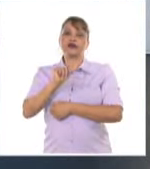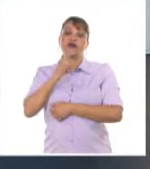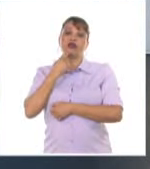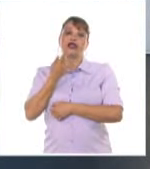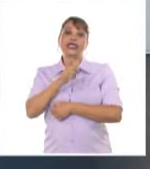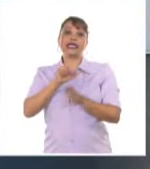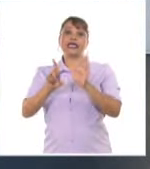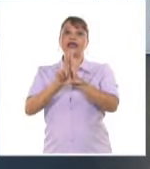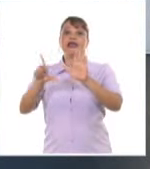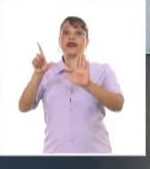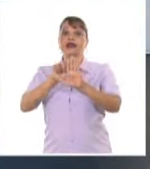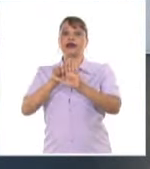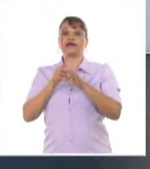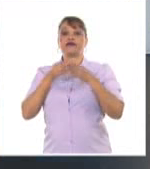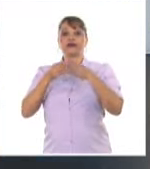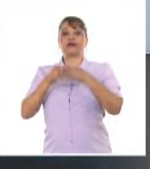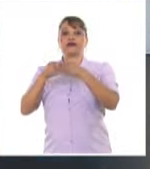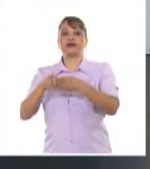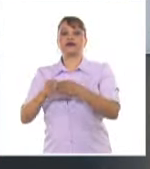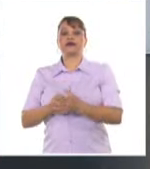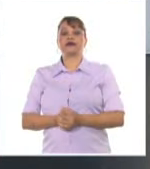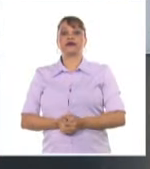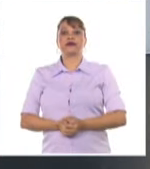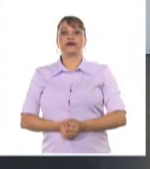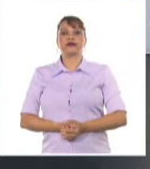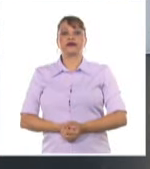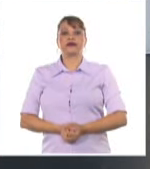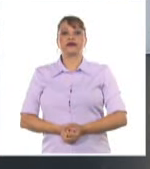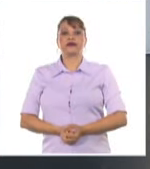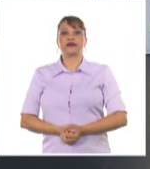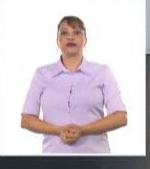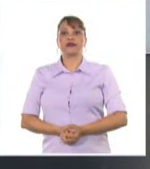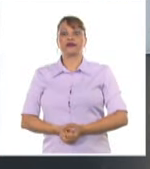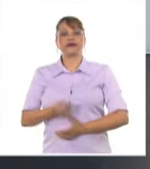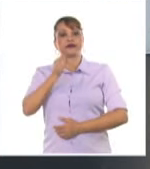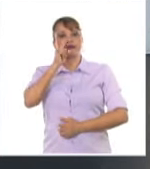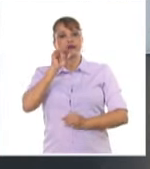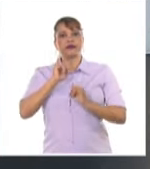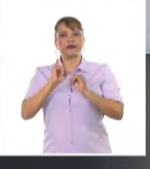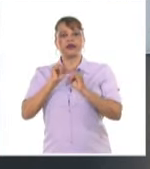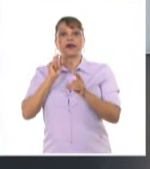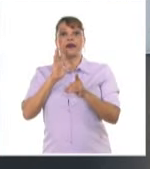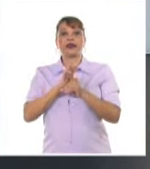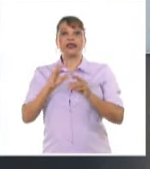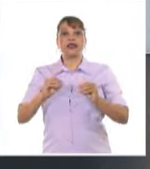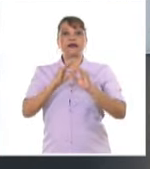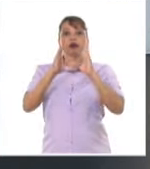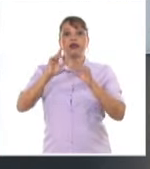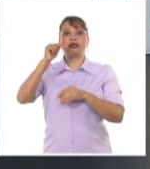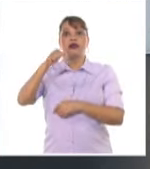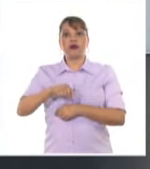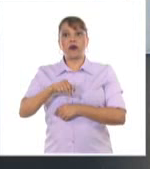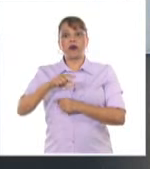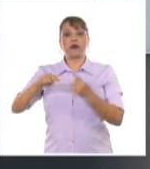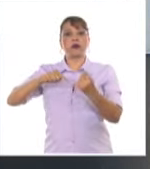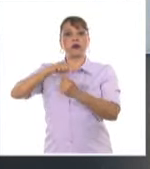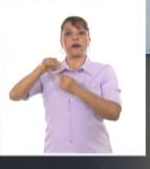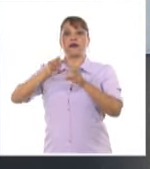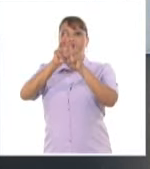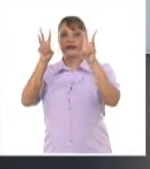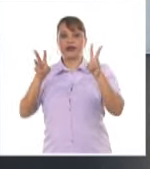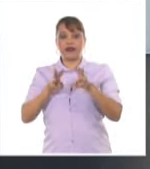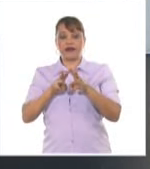país por mar. Y finalizo informándole que desde la mañana de hoy circularon en redes sociales